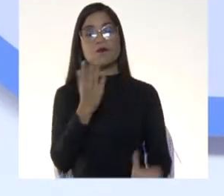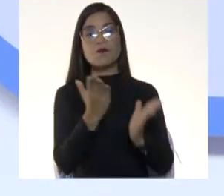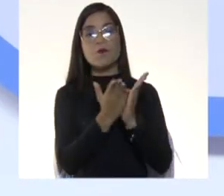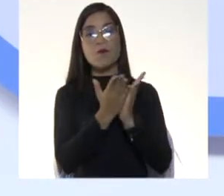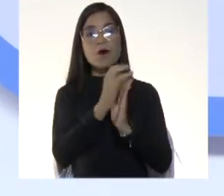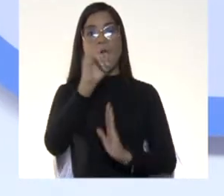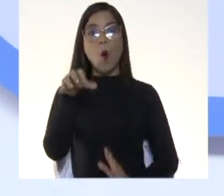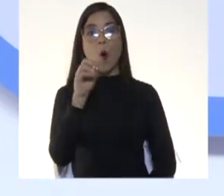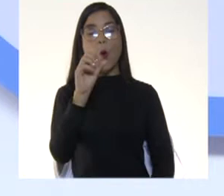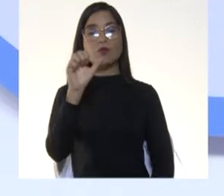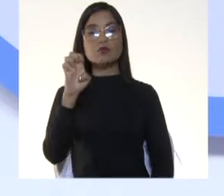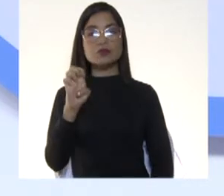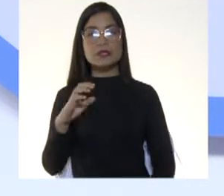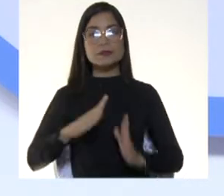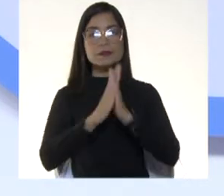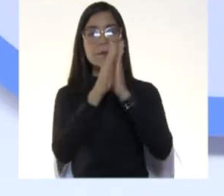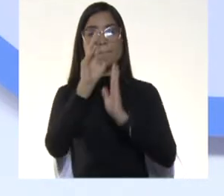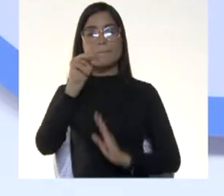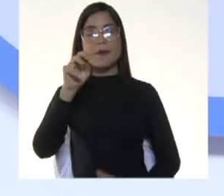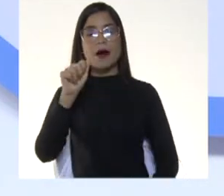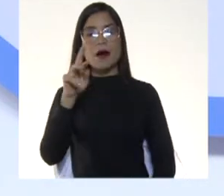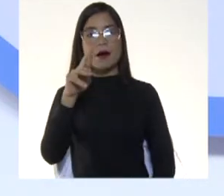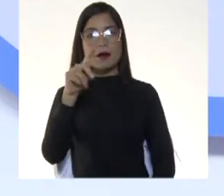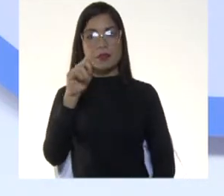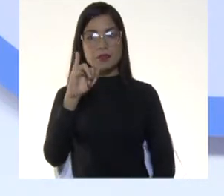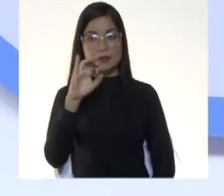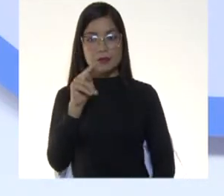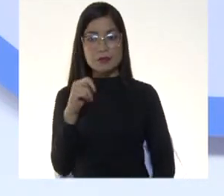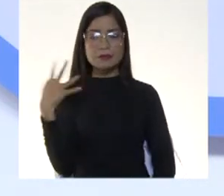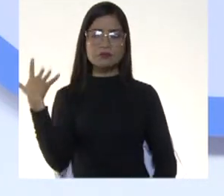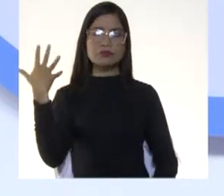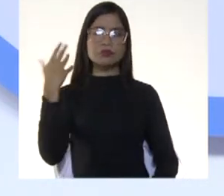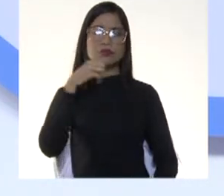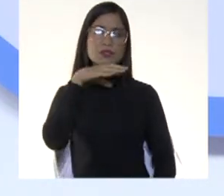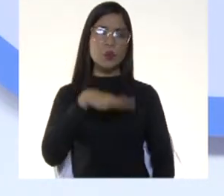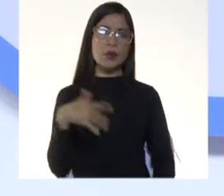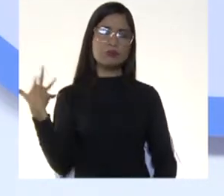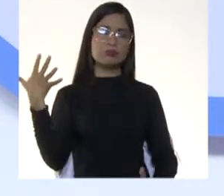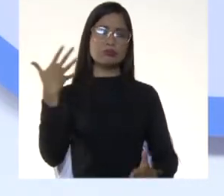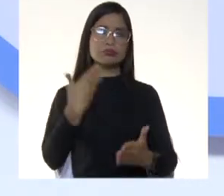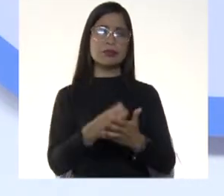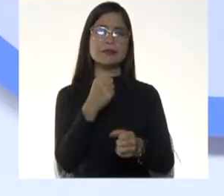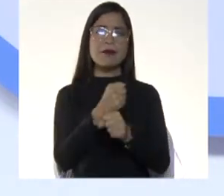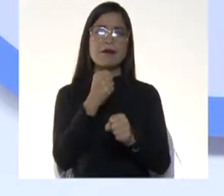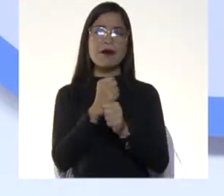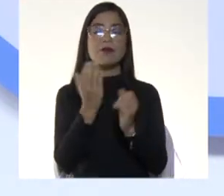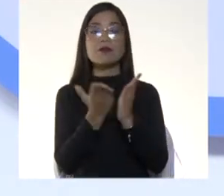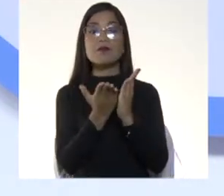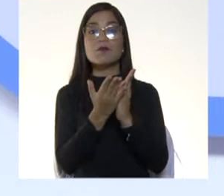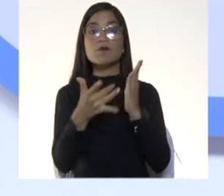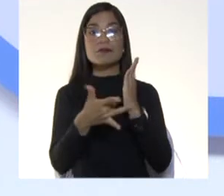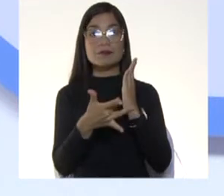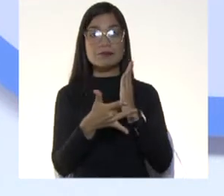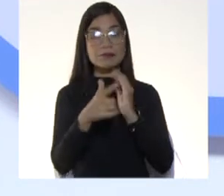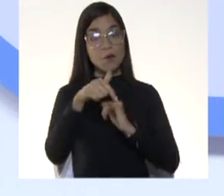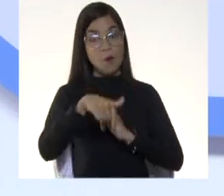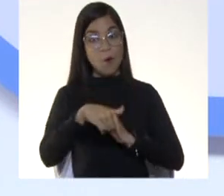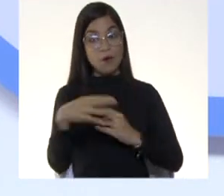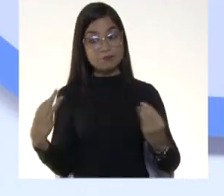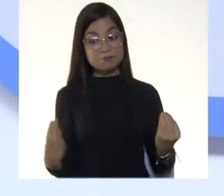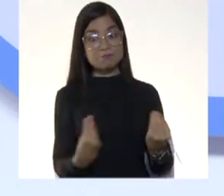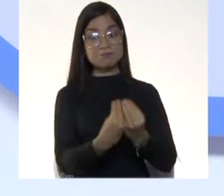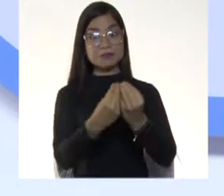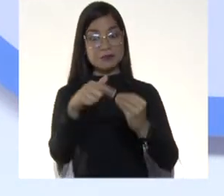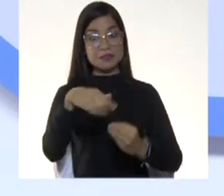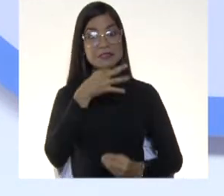tiene una trayectoria dentro de las escuelas técnicas al cual me honra mucho tenerlo esta tarde compartiendo con ustedes, que el tema va a estar muy sabroso.